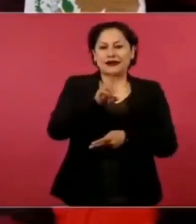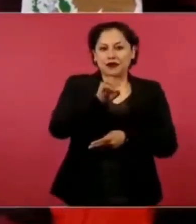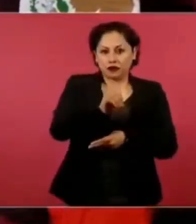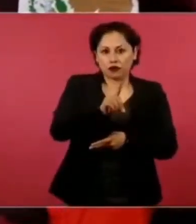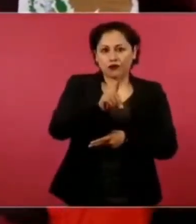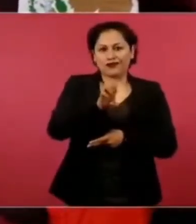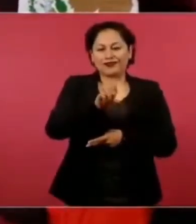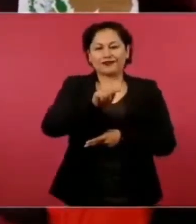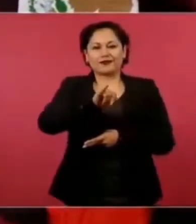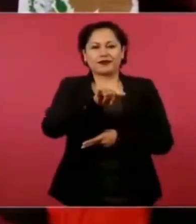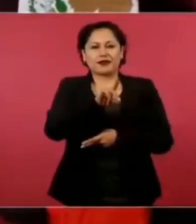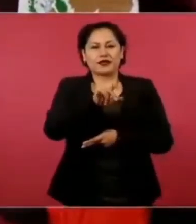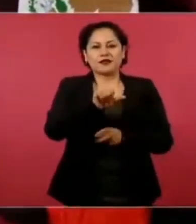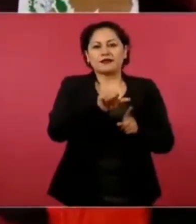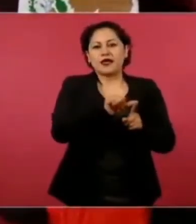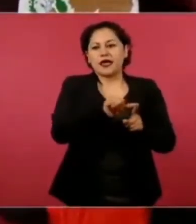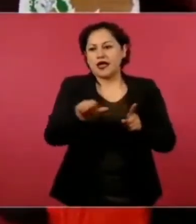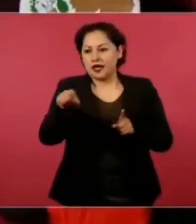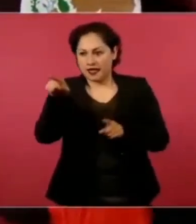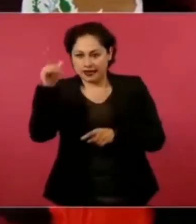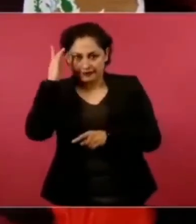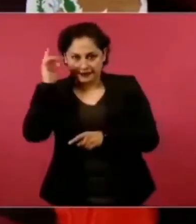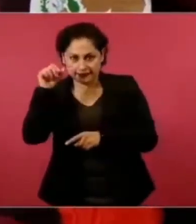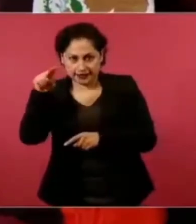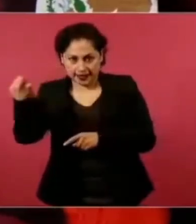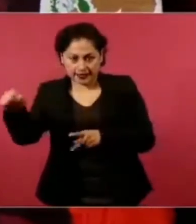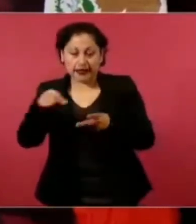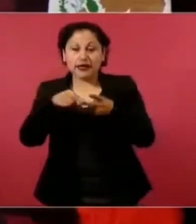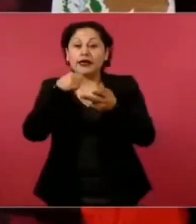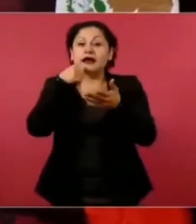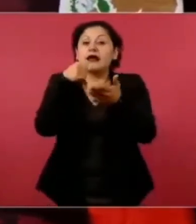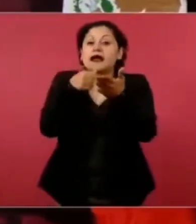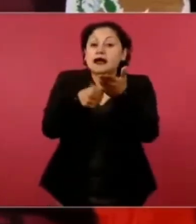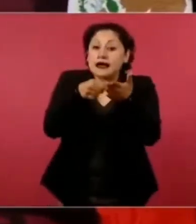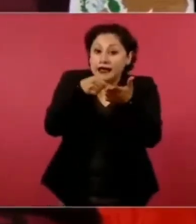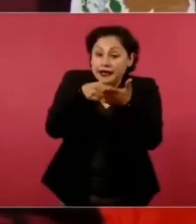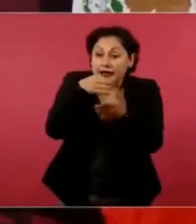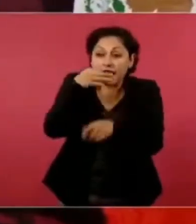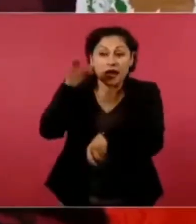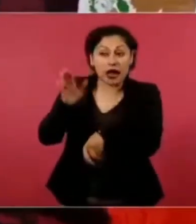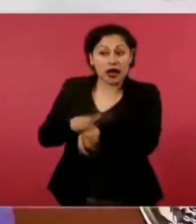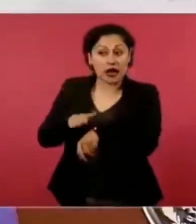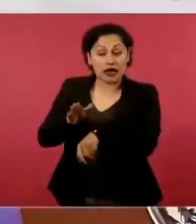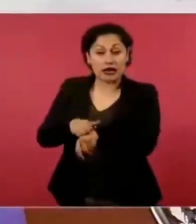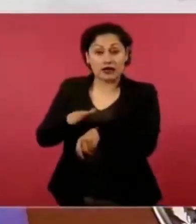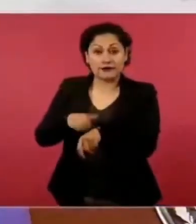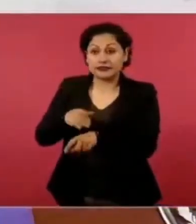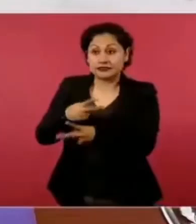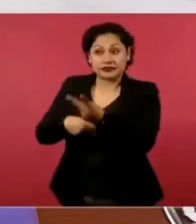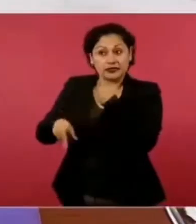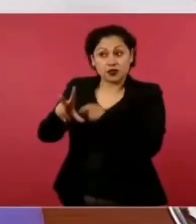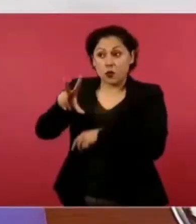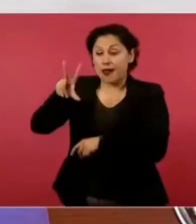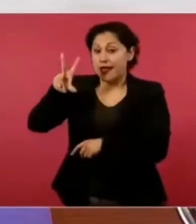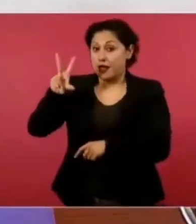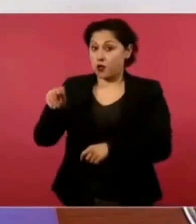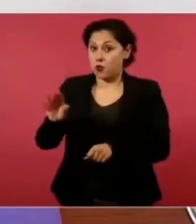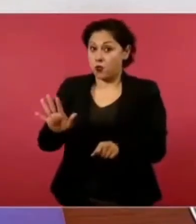lo contrario, le dice no venga porque ya la fuerza de la opinión pública en México no va a